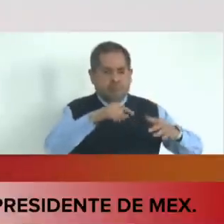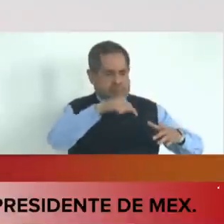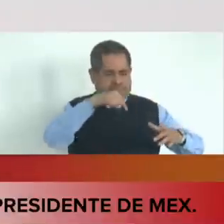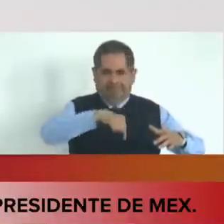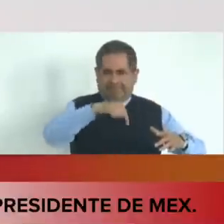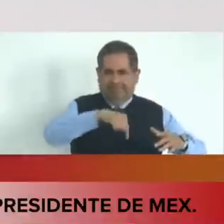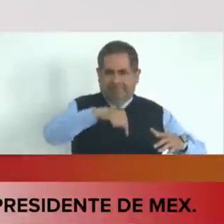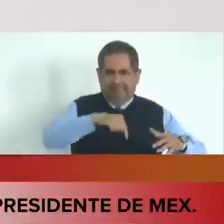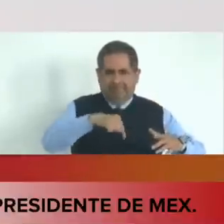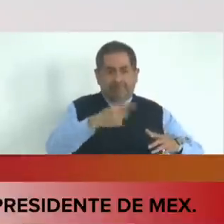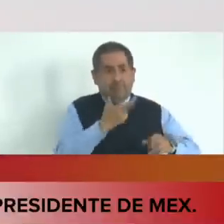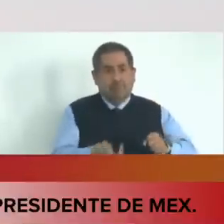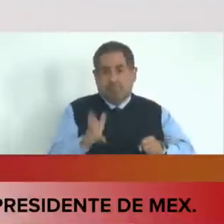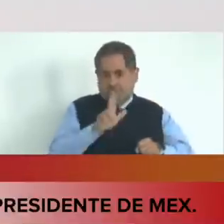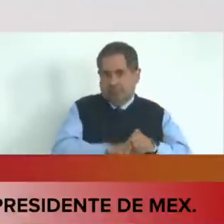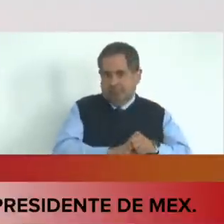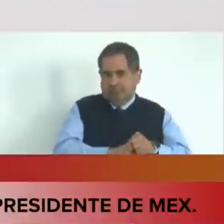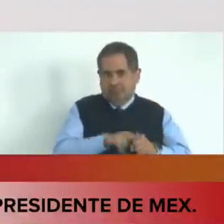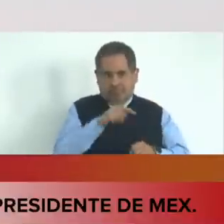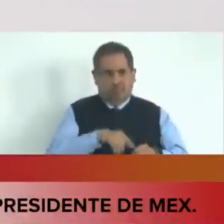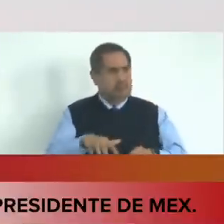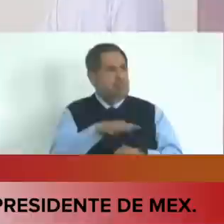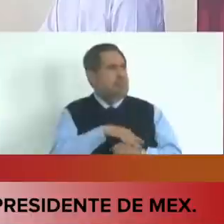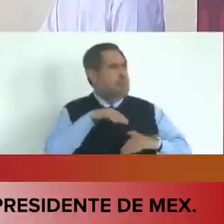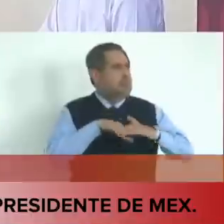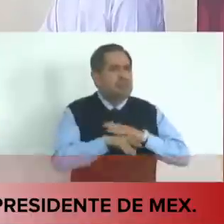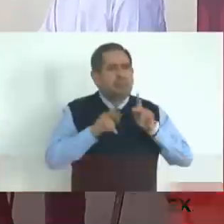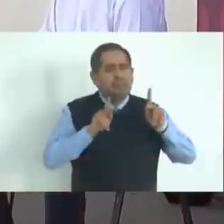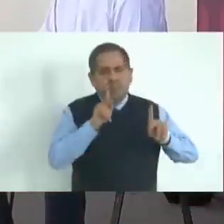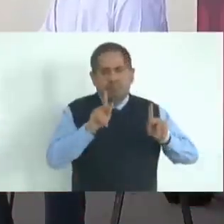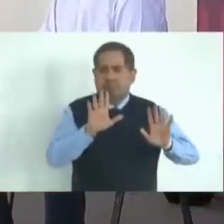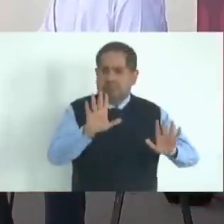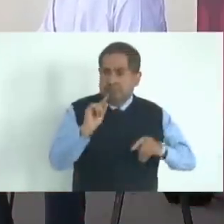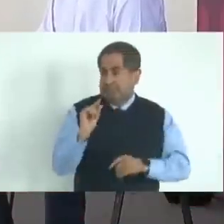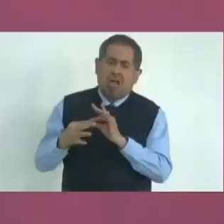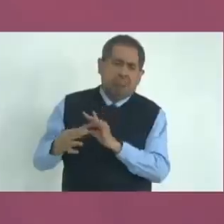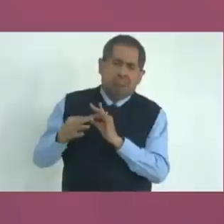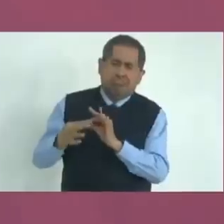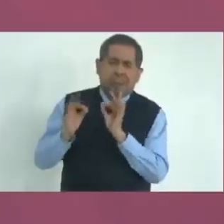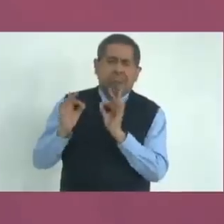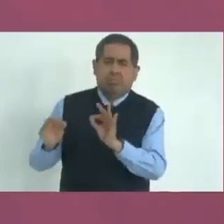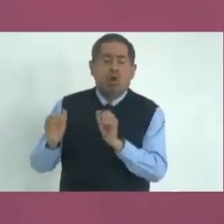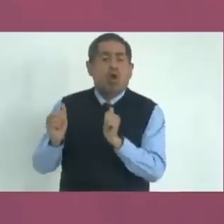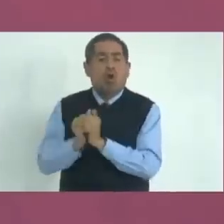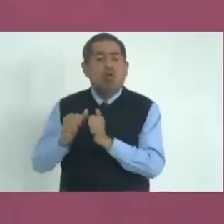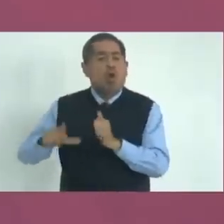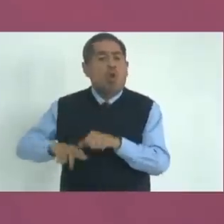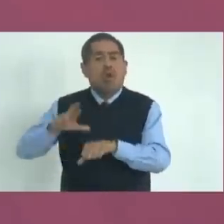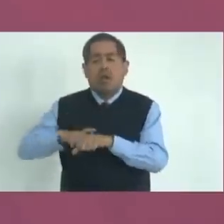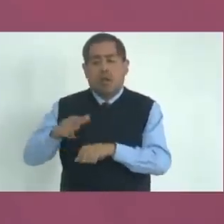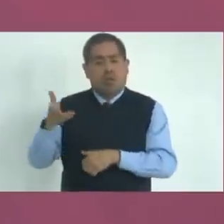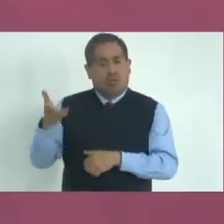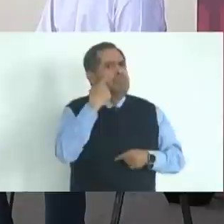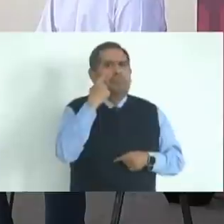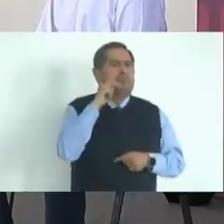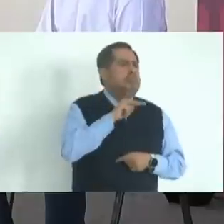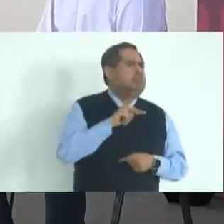hospital. En ese entonces estaba